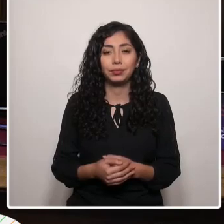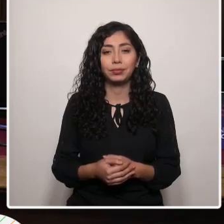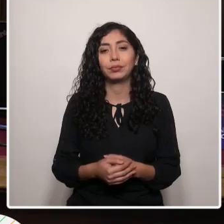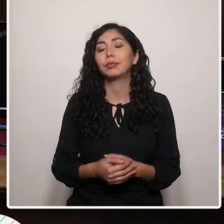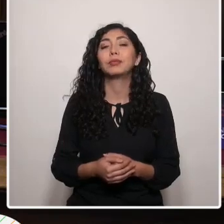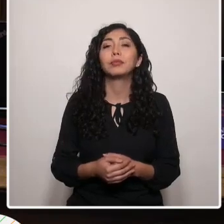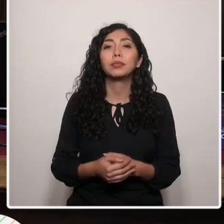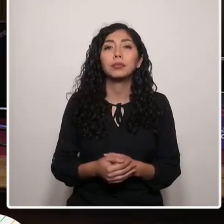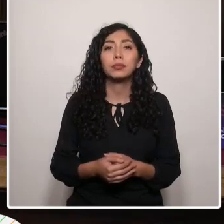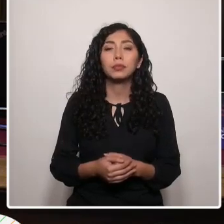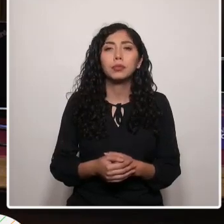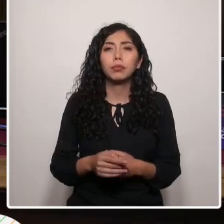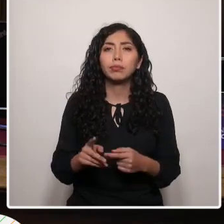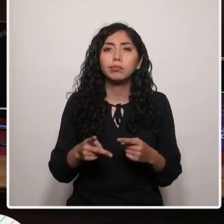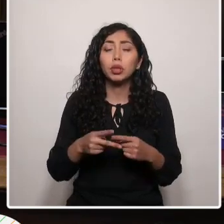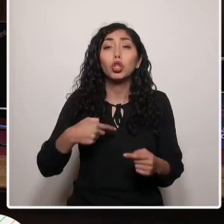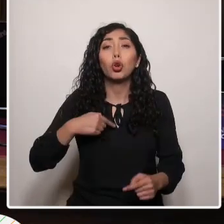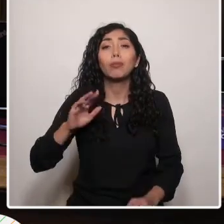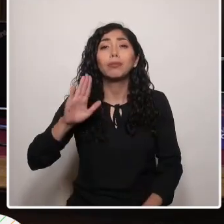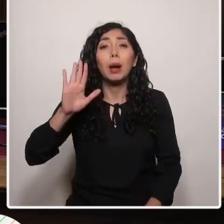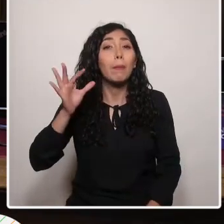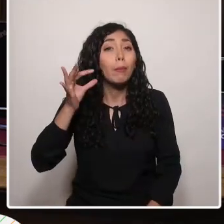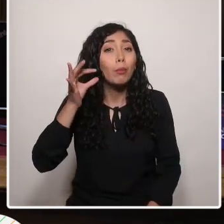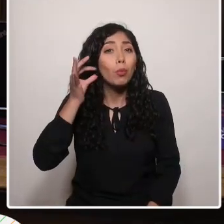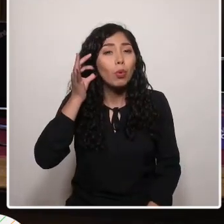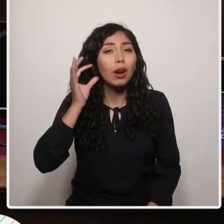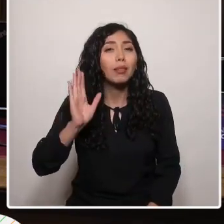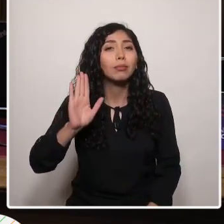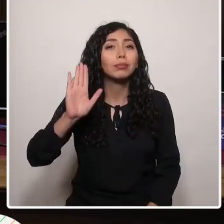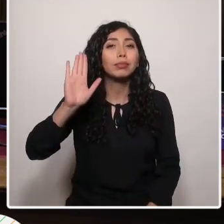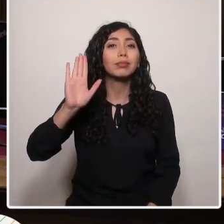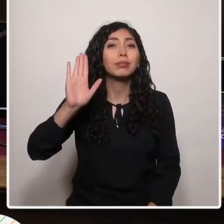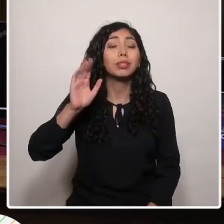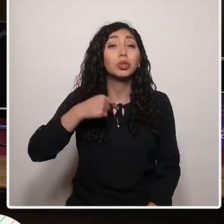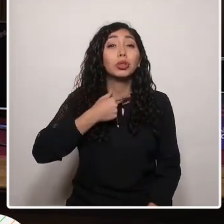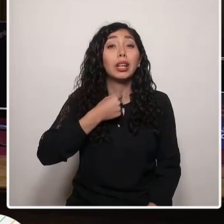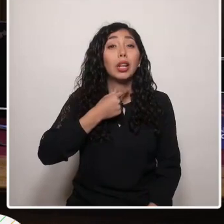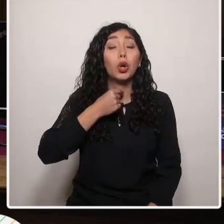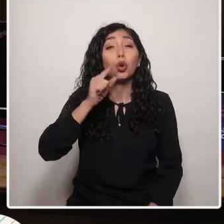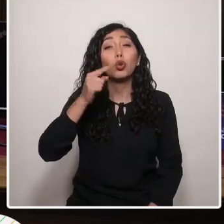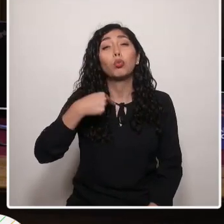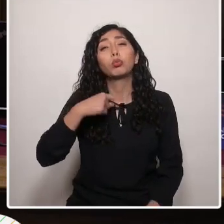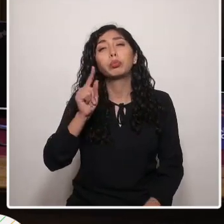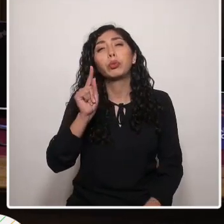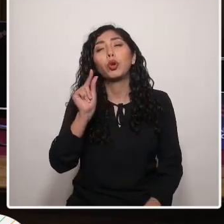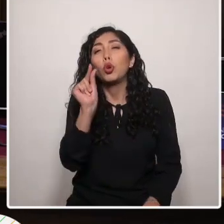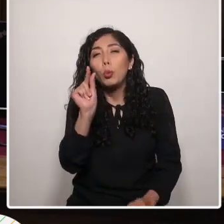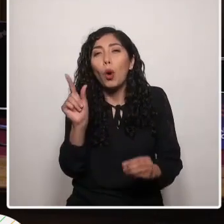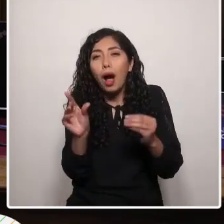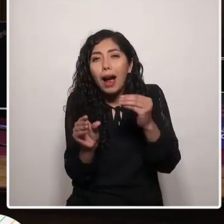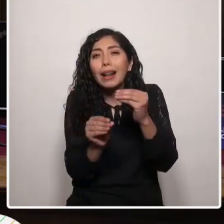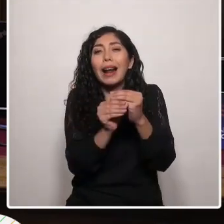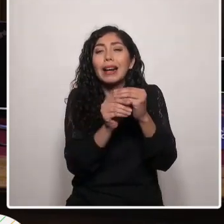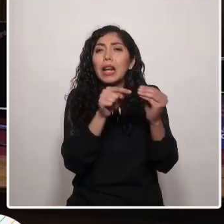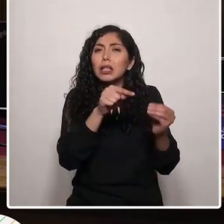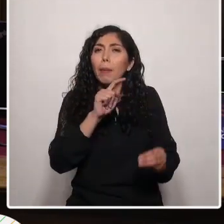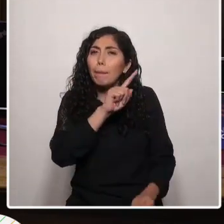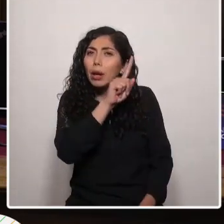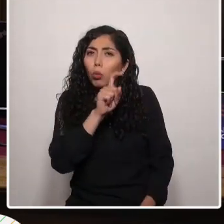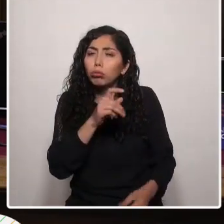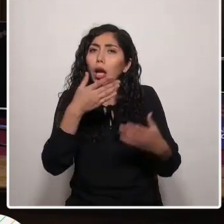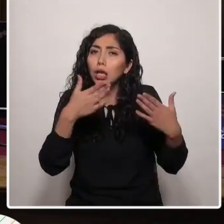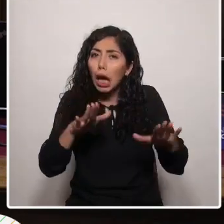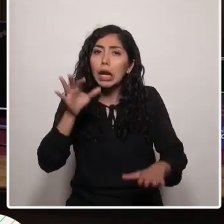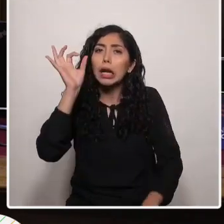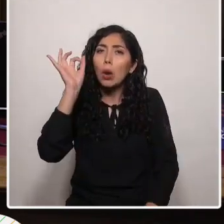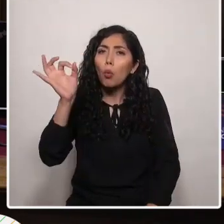secretario, sí, yo tenía pedido la palabra, que la tengo prendida, sí. No, pero brevemente más, señor secretario. Esta pregunta se hizo en la sesión